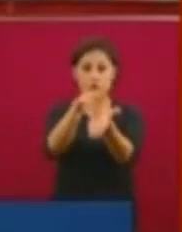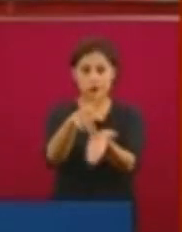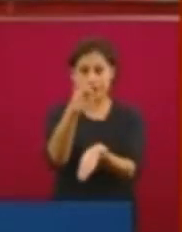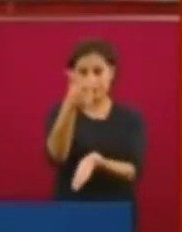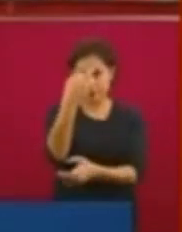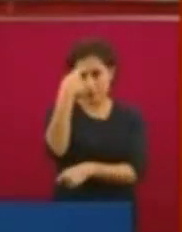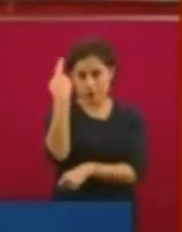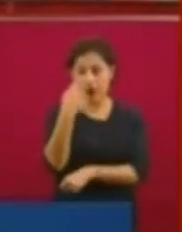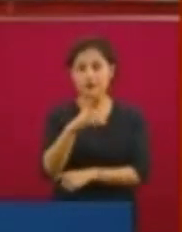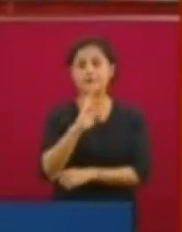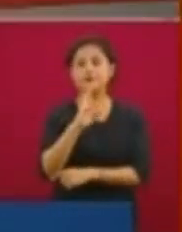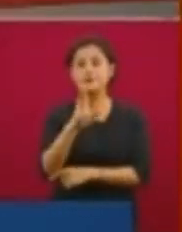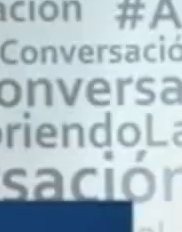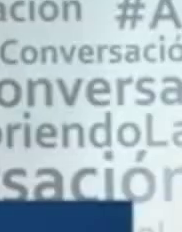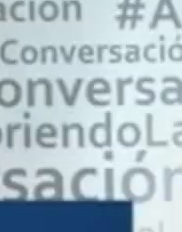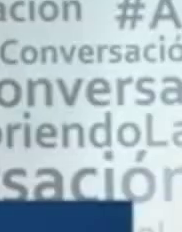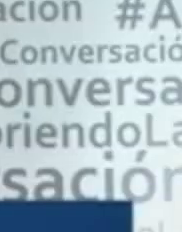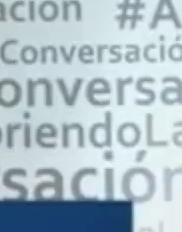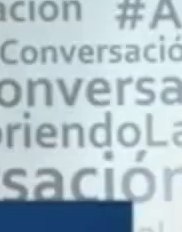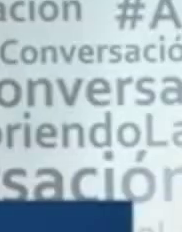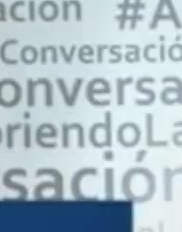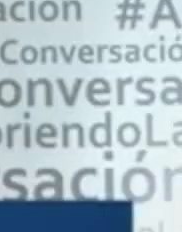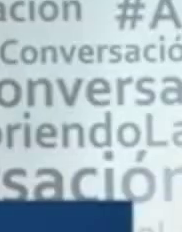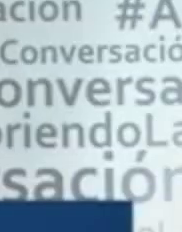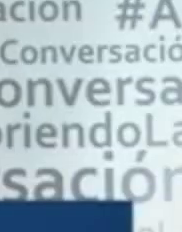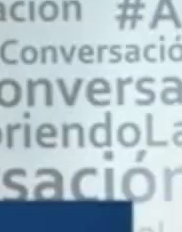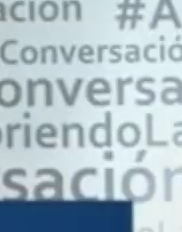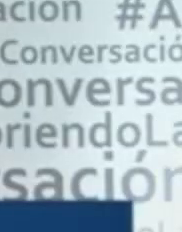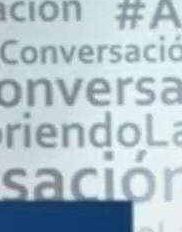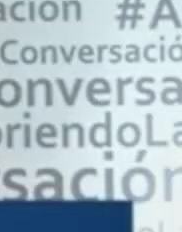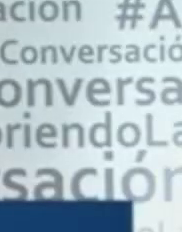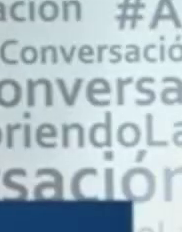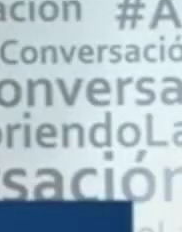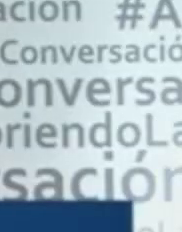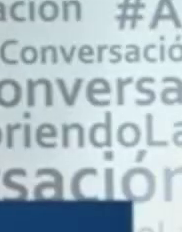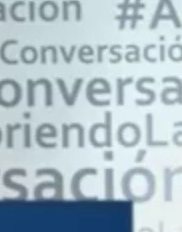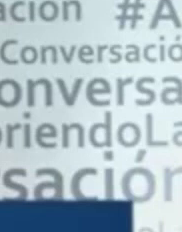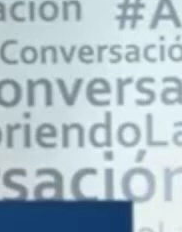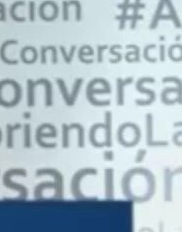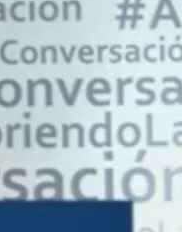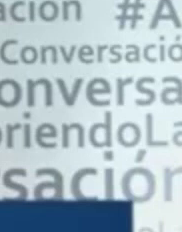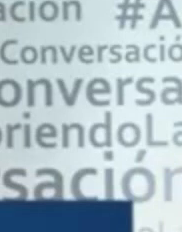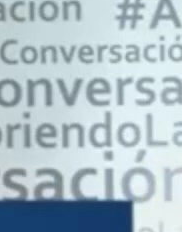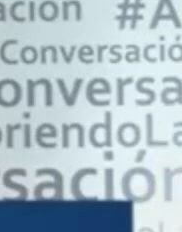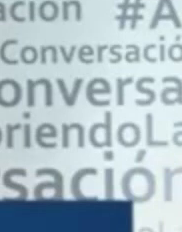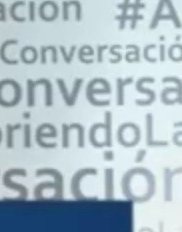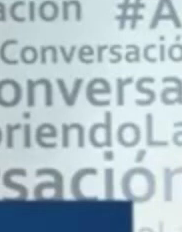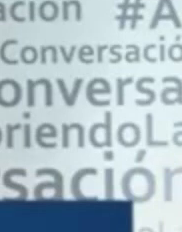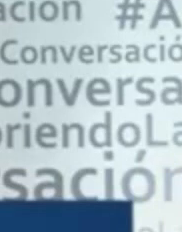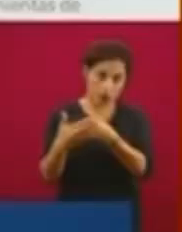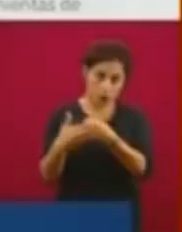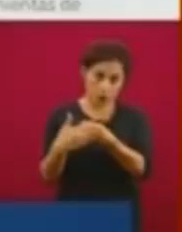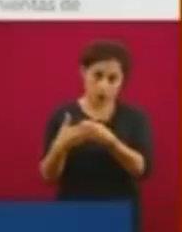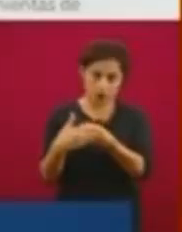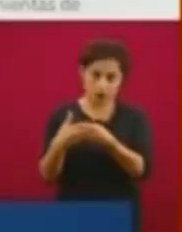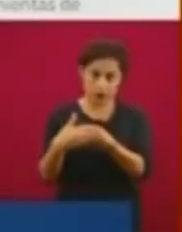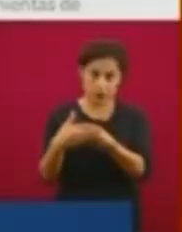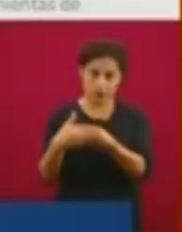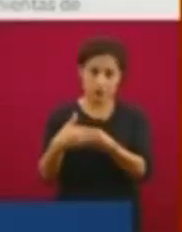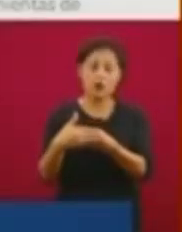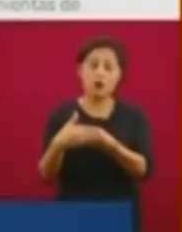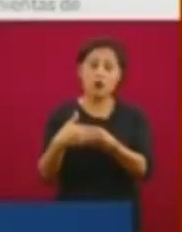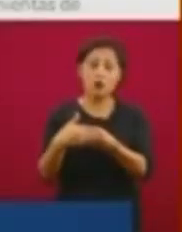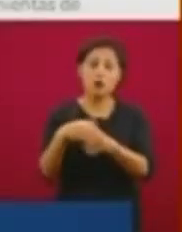no sé, consultas tipo presupuesto participativo o cada quien determina las reglas, Román? No, tenemos una metodología